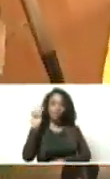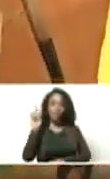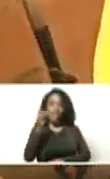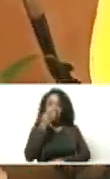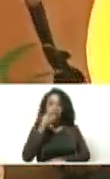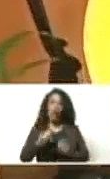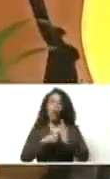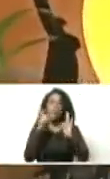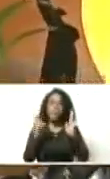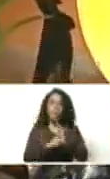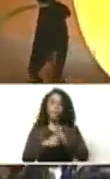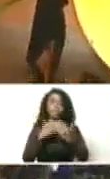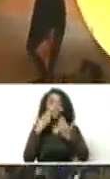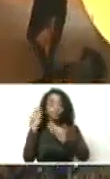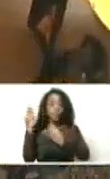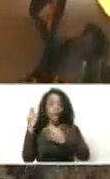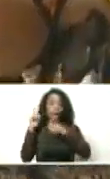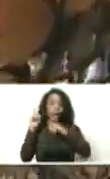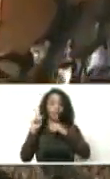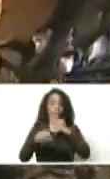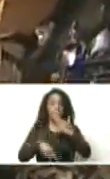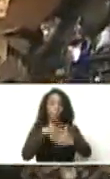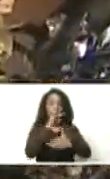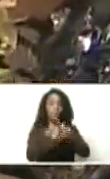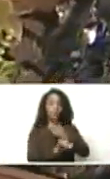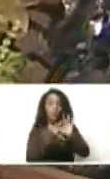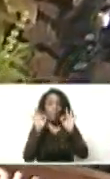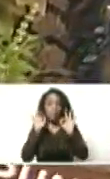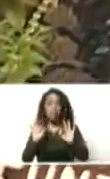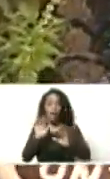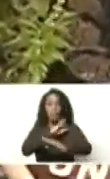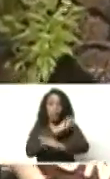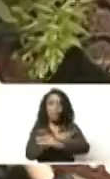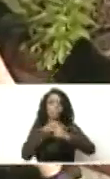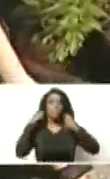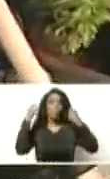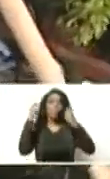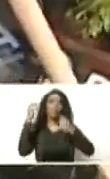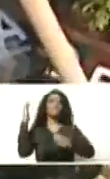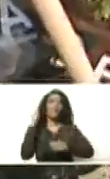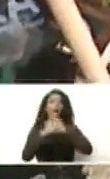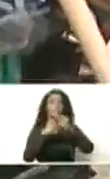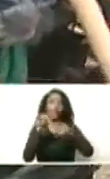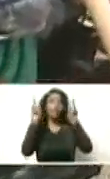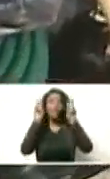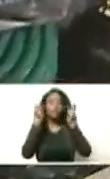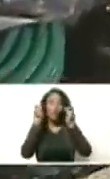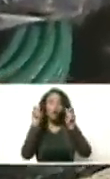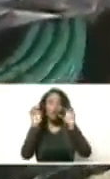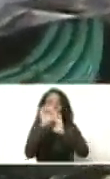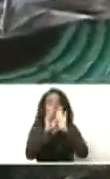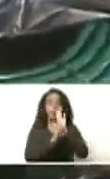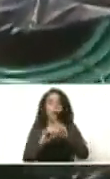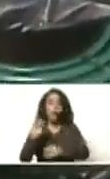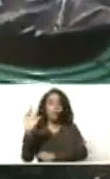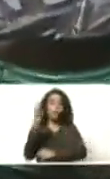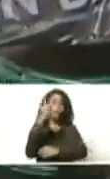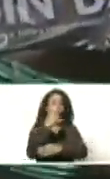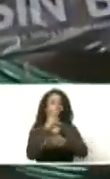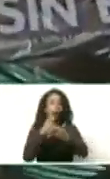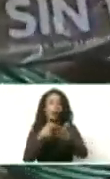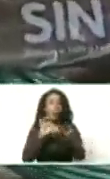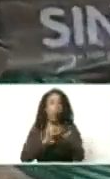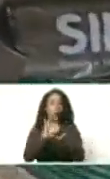garantizada. Así es, presidente. Este proyecto especial con el poder popular viene a ser una nueva etapa de lo que usted ha indicado en la tercera línea estratégica.